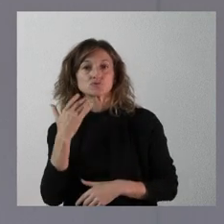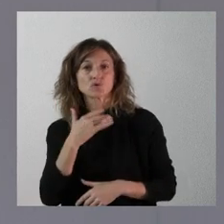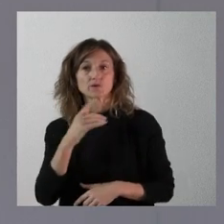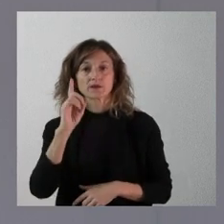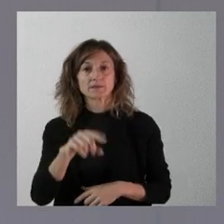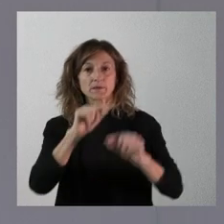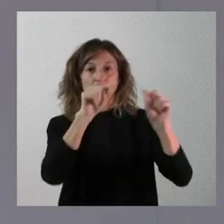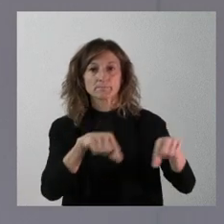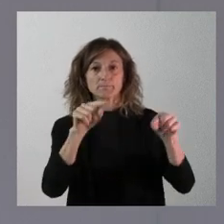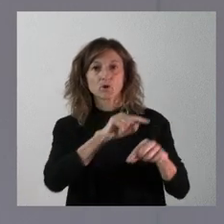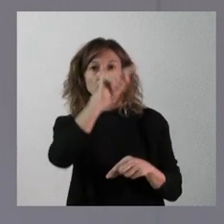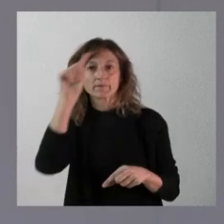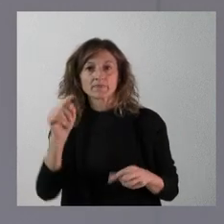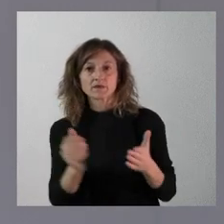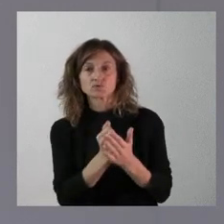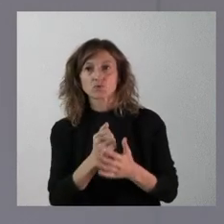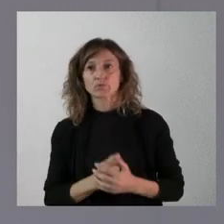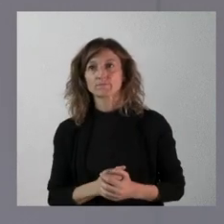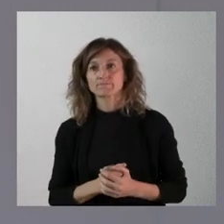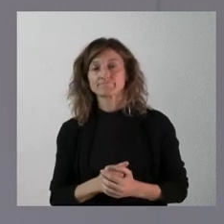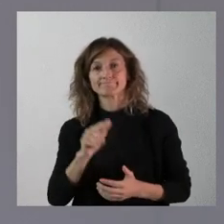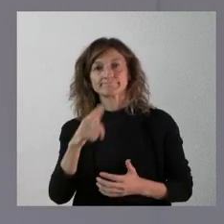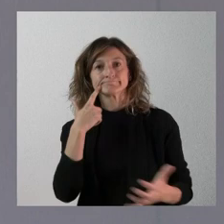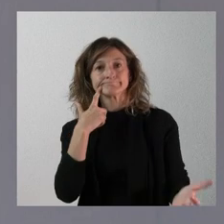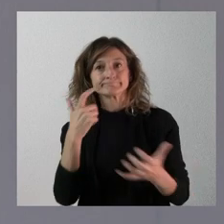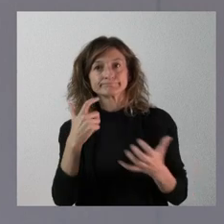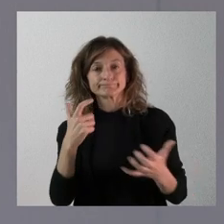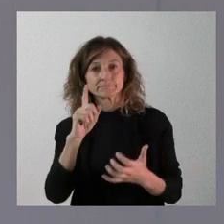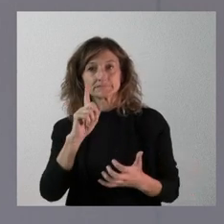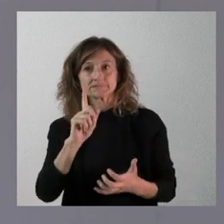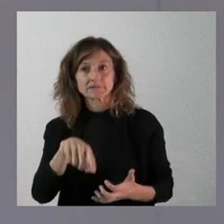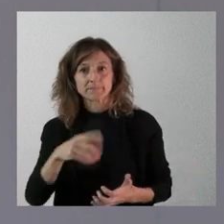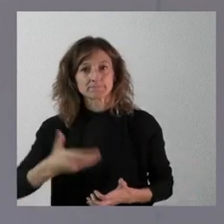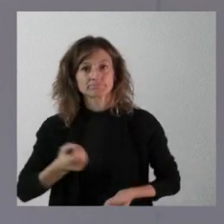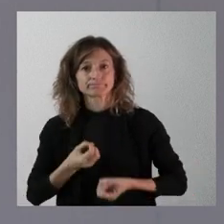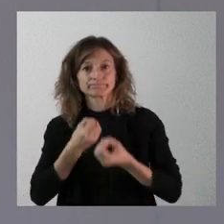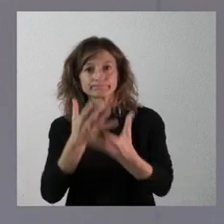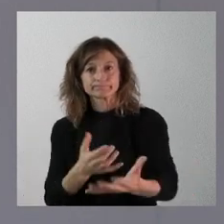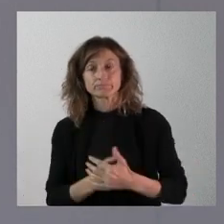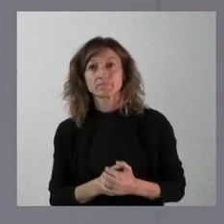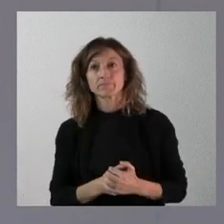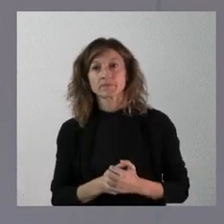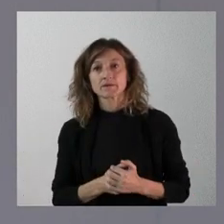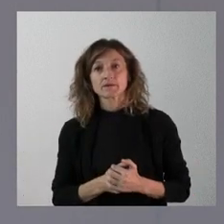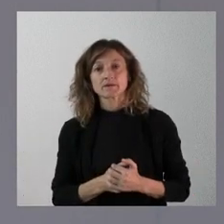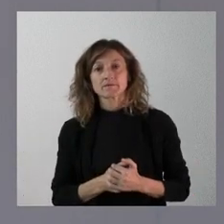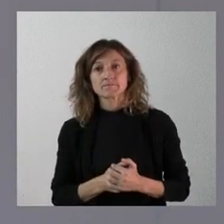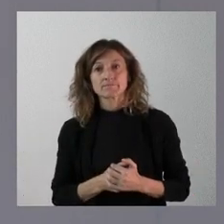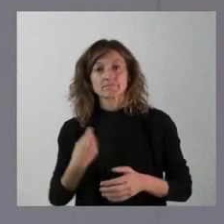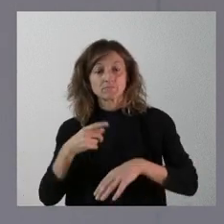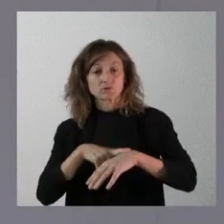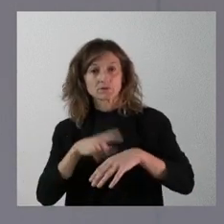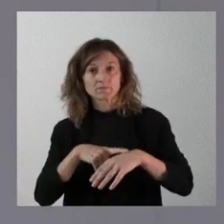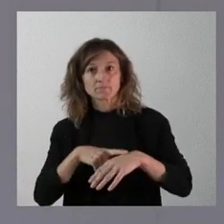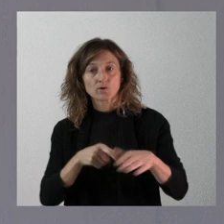suben en todas las provincias de nuestra comunidad Autónoma eso también hay que ponerlo en manifiesto Porque mientras las inversiones públicas